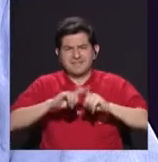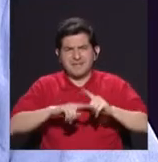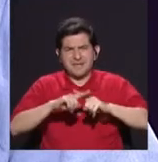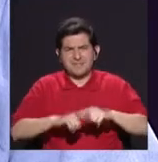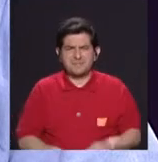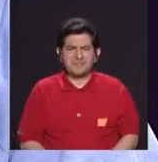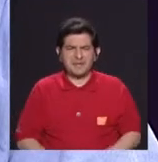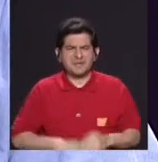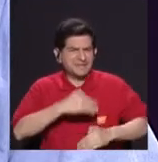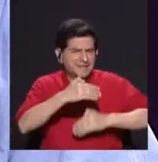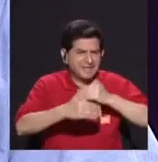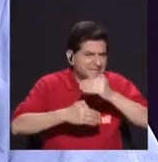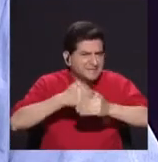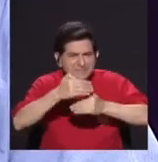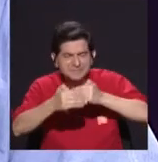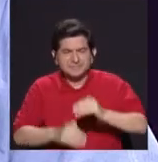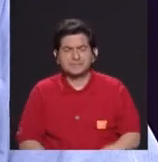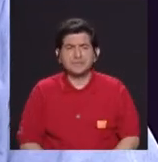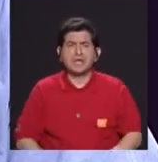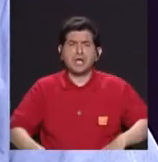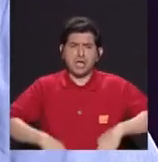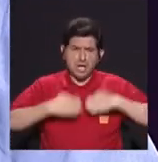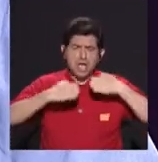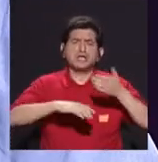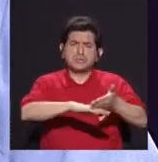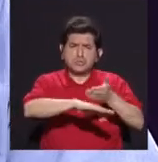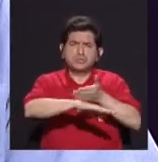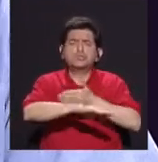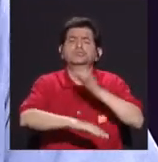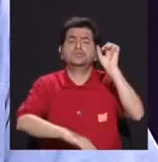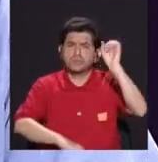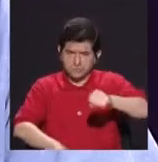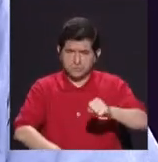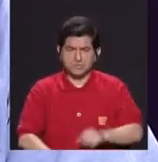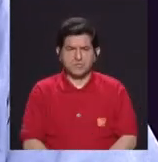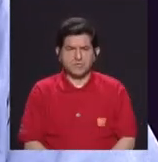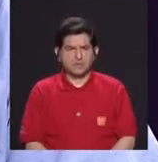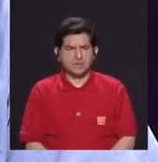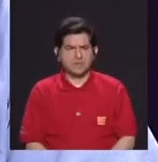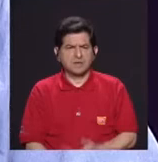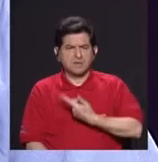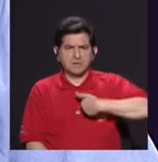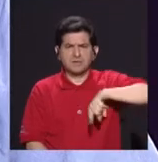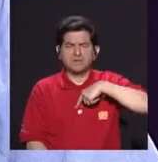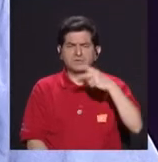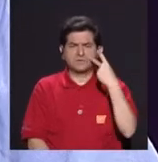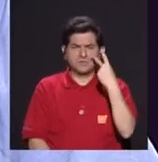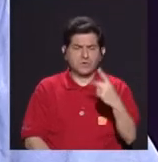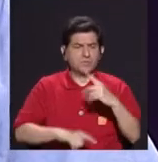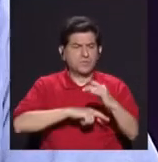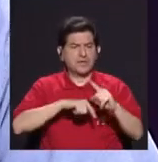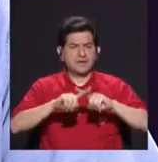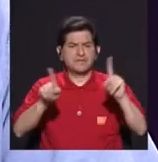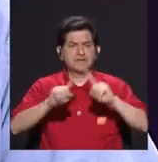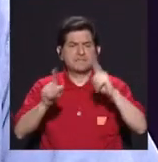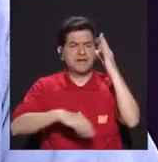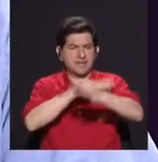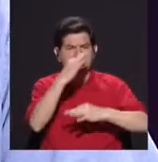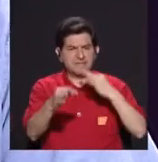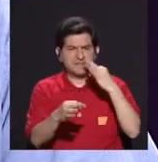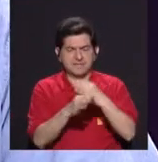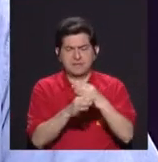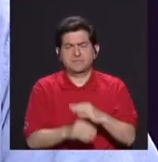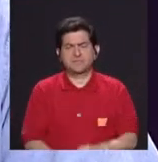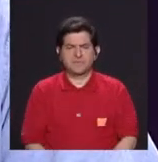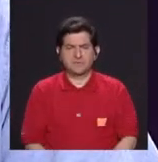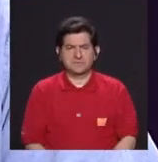y han existido avances y los podemos ver sobre todo hay diferentes tipos de forma de ver